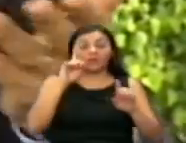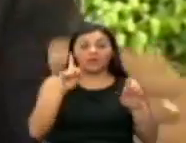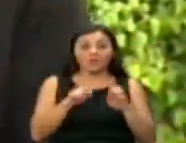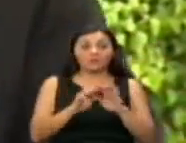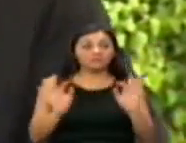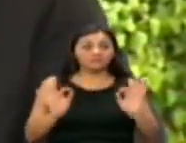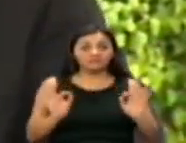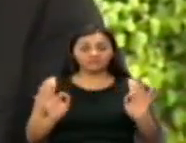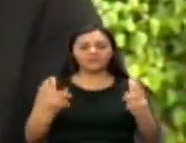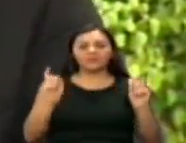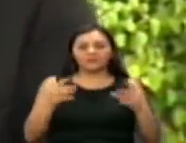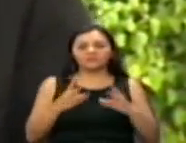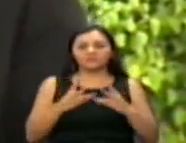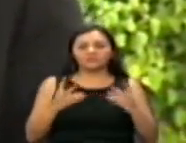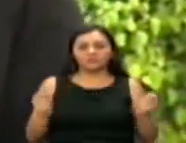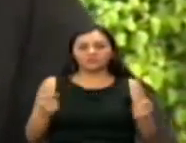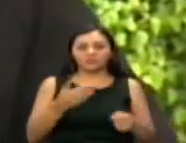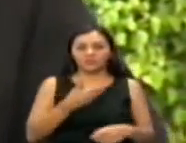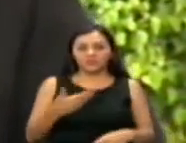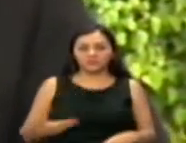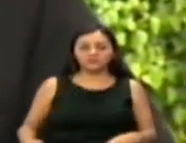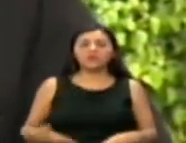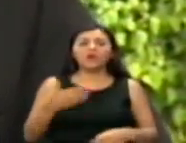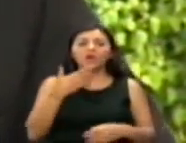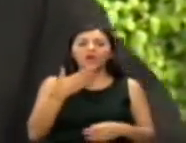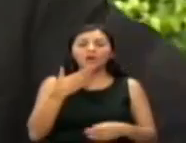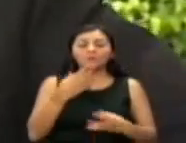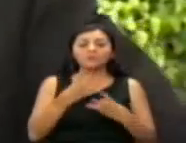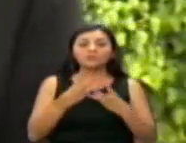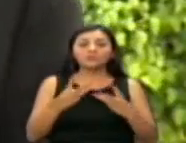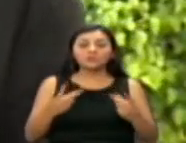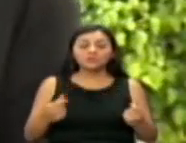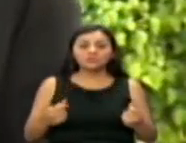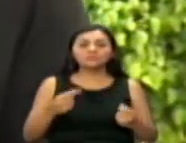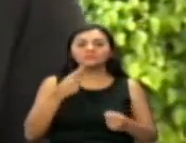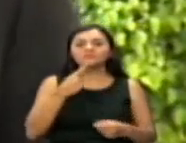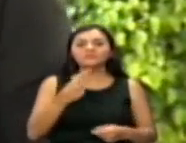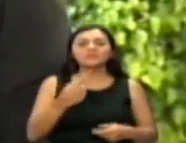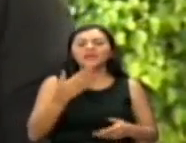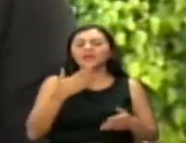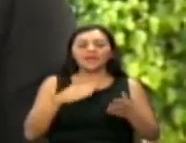tendrá que resolverlo el presidente. ¿Cómo lo puede resolver el presidente? Si hay